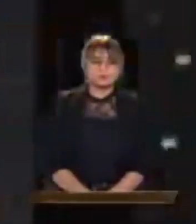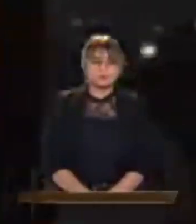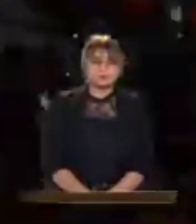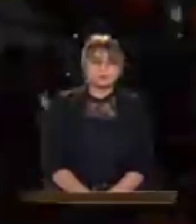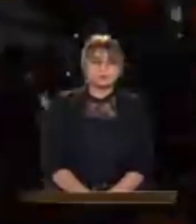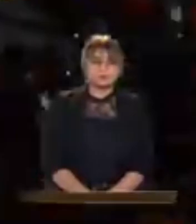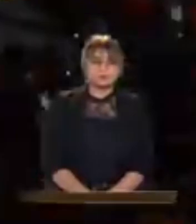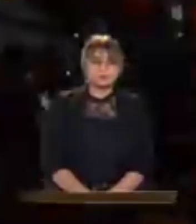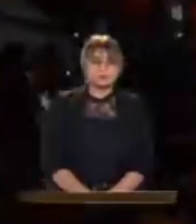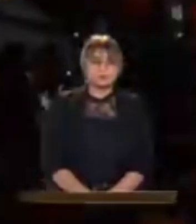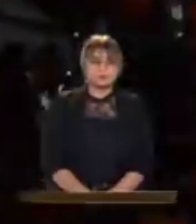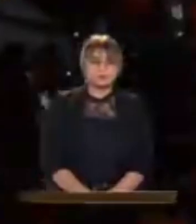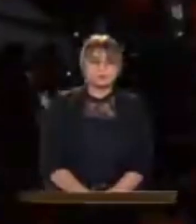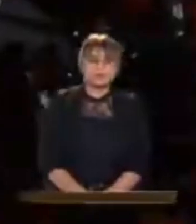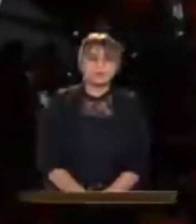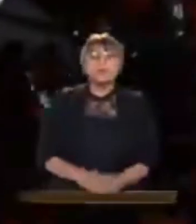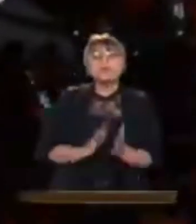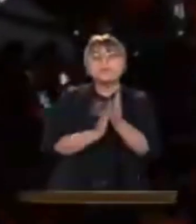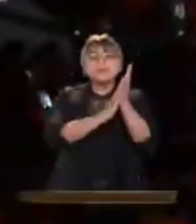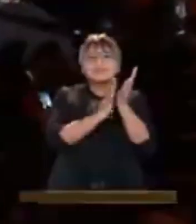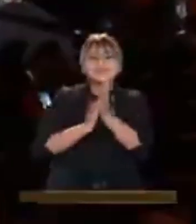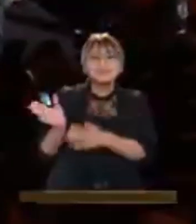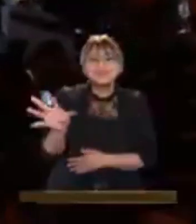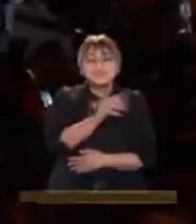Muchas gracias. Un fuerte aplauso también para ellos.